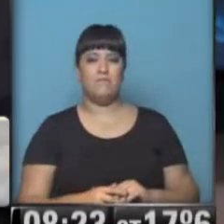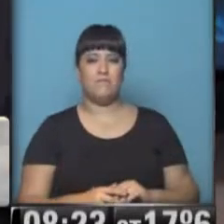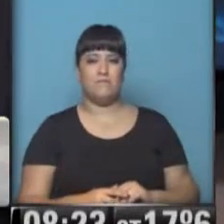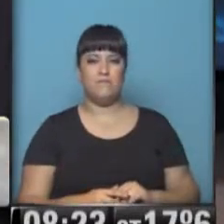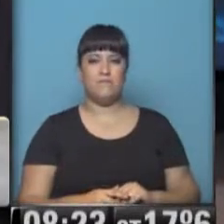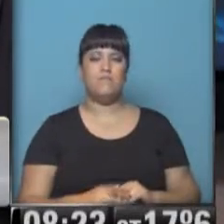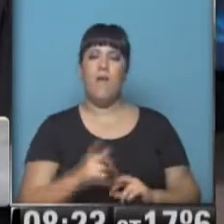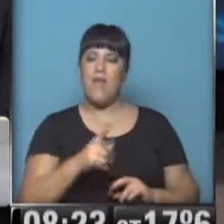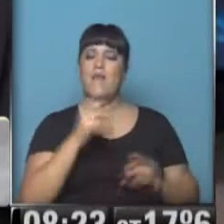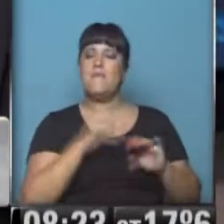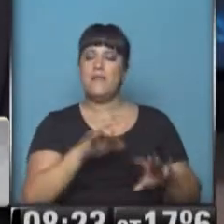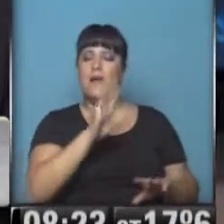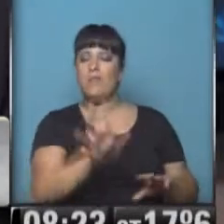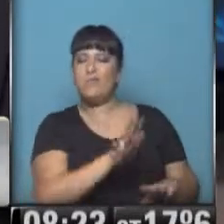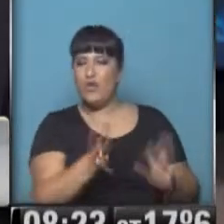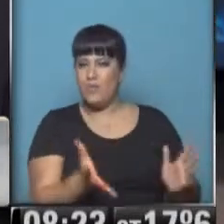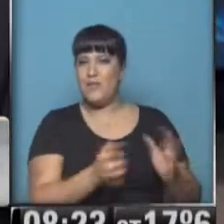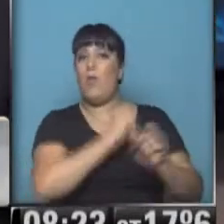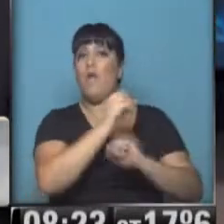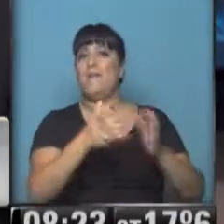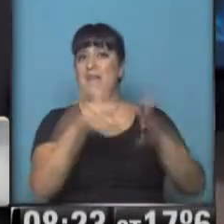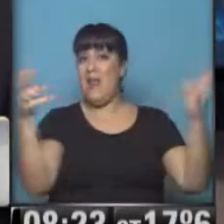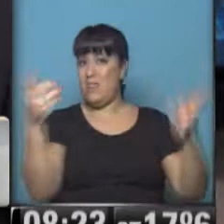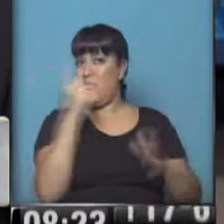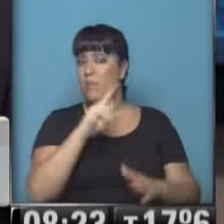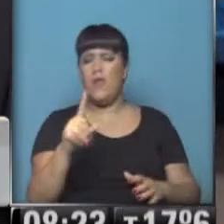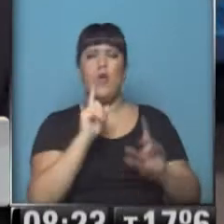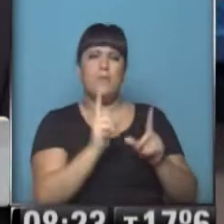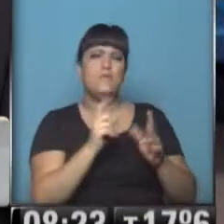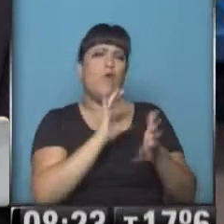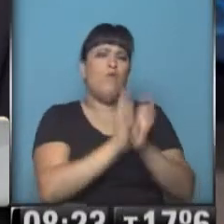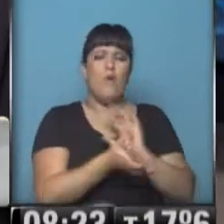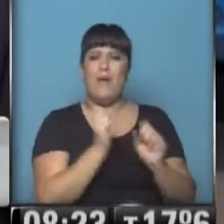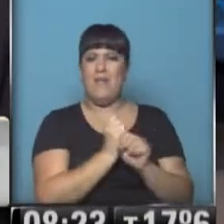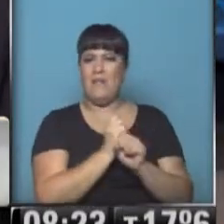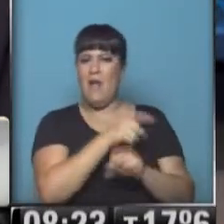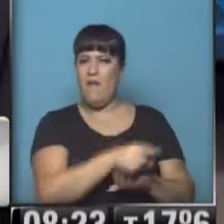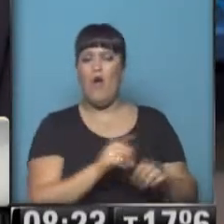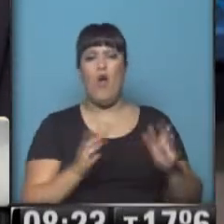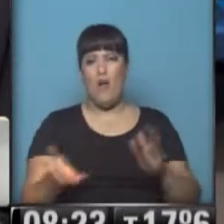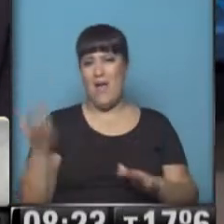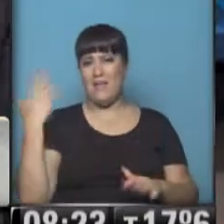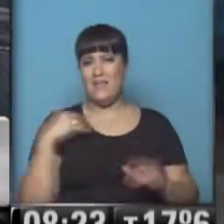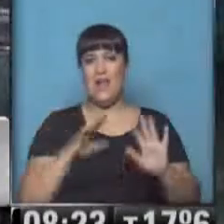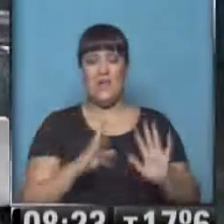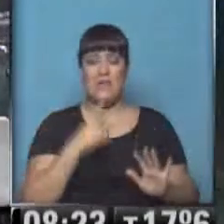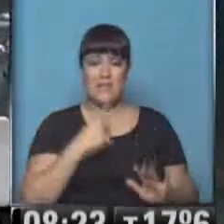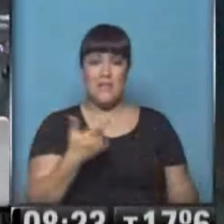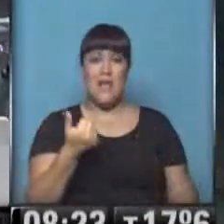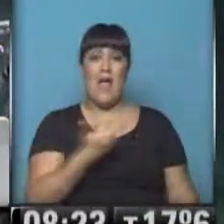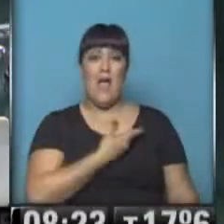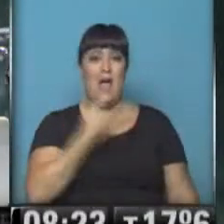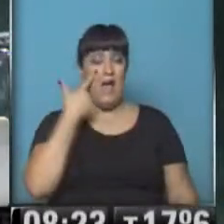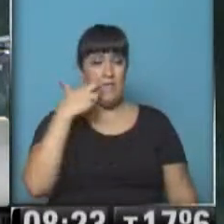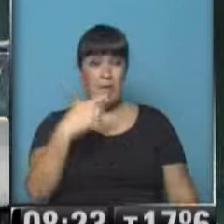empezar a sospechar de otro tipo de cosas pero dentro de estos mecanismos que se refirió a la afip a través de